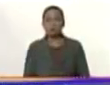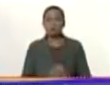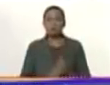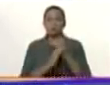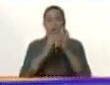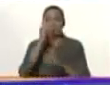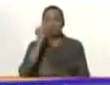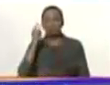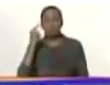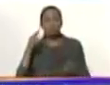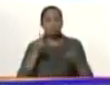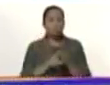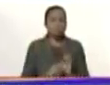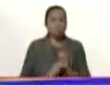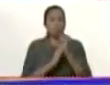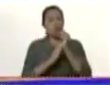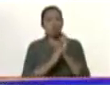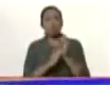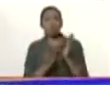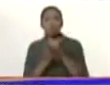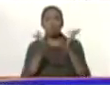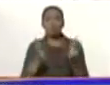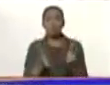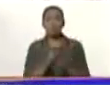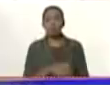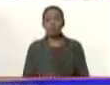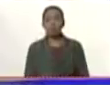líderes y lideresas.